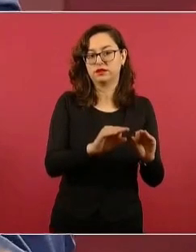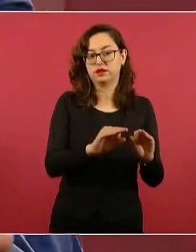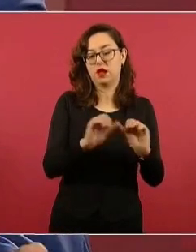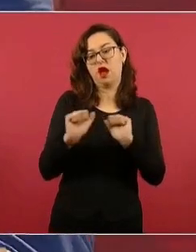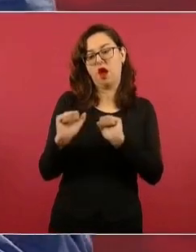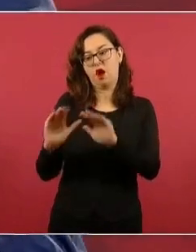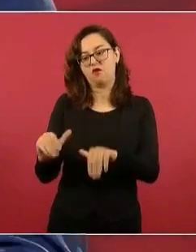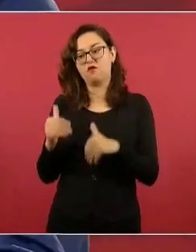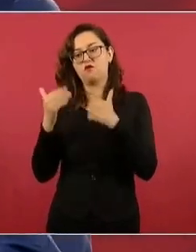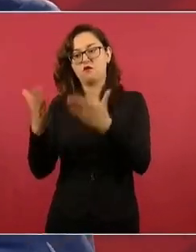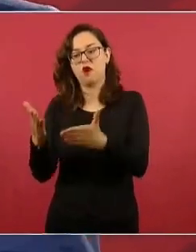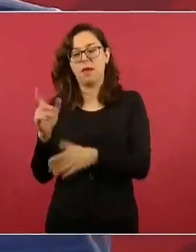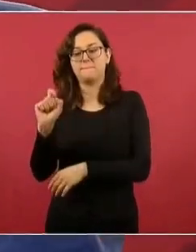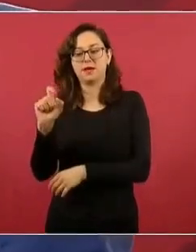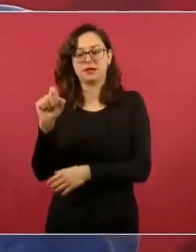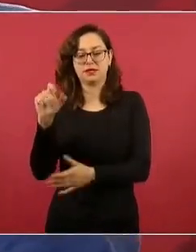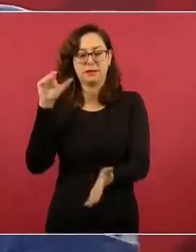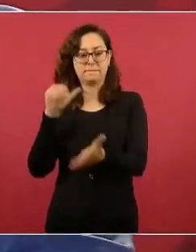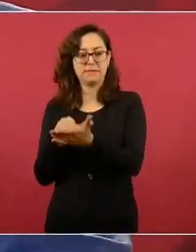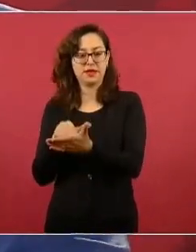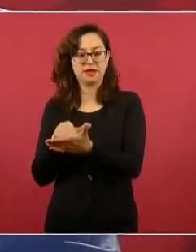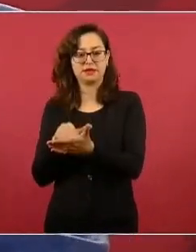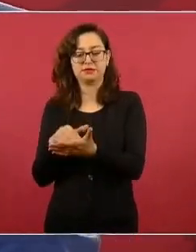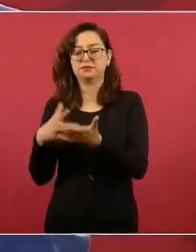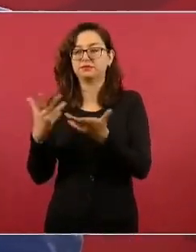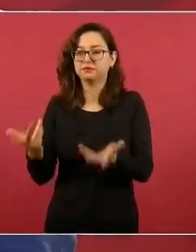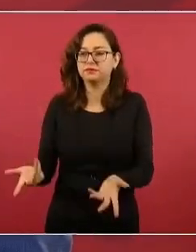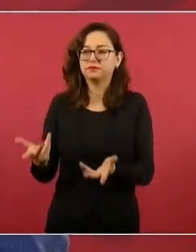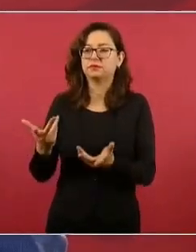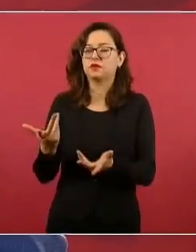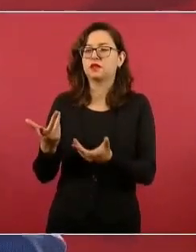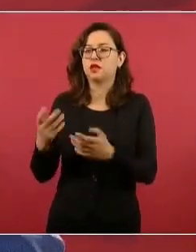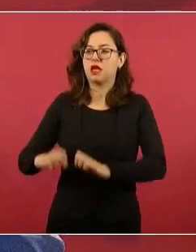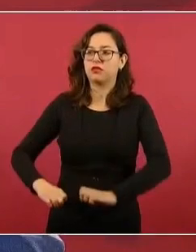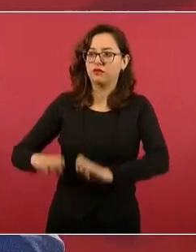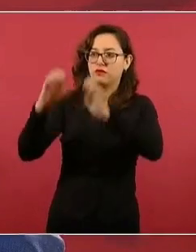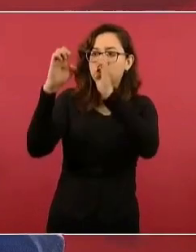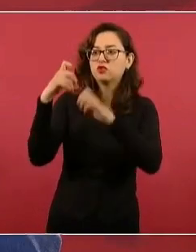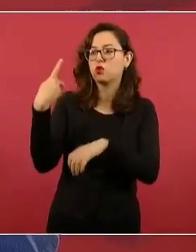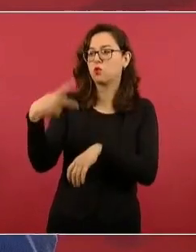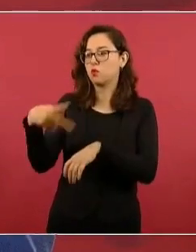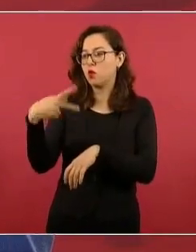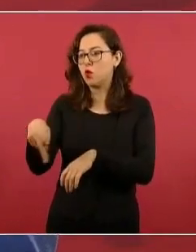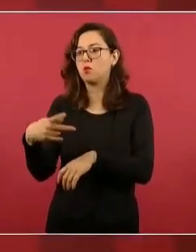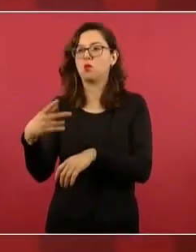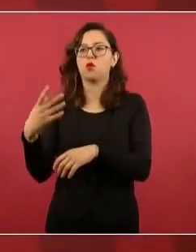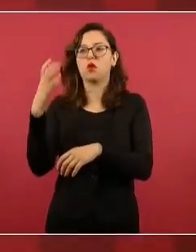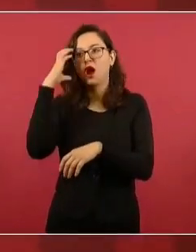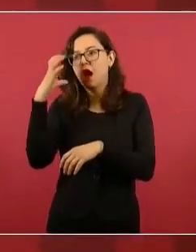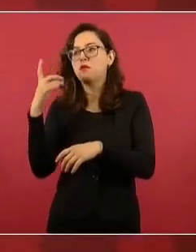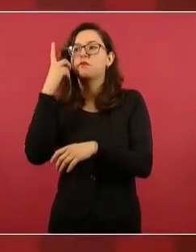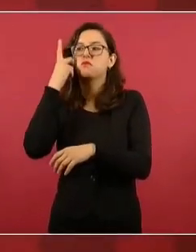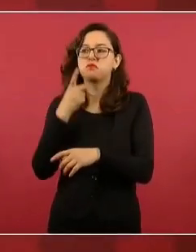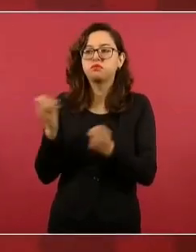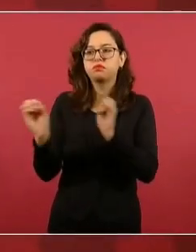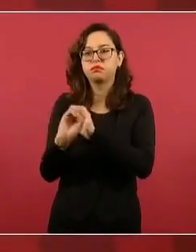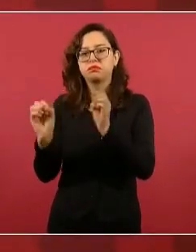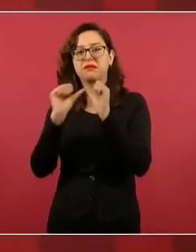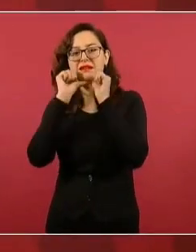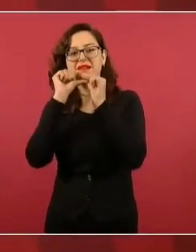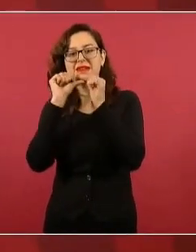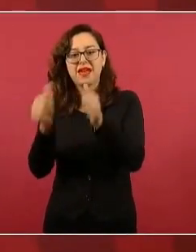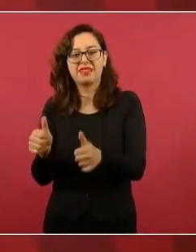La otra mitad eran operativos y no tenían cuarteles. Ahora estamos hablando de más de 100,000